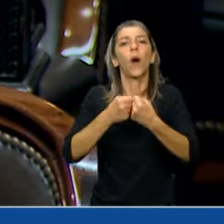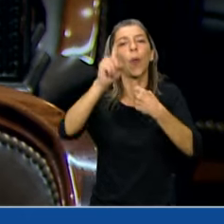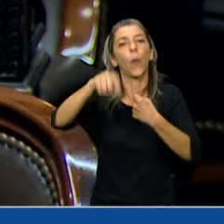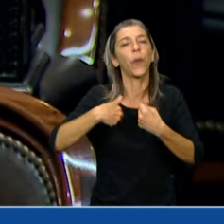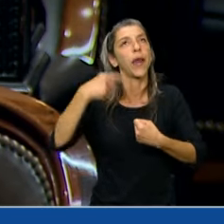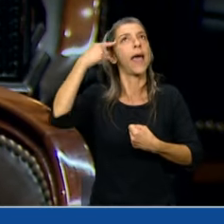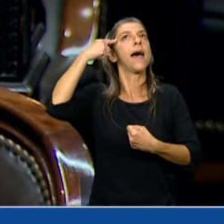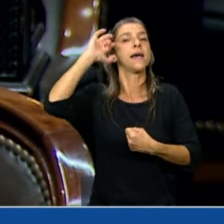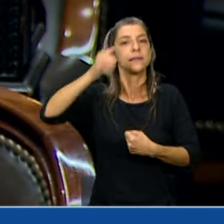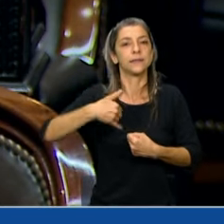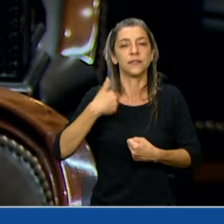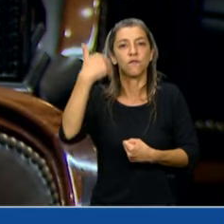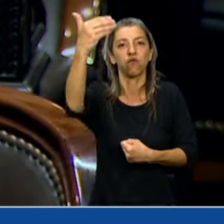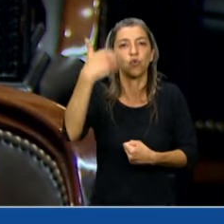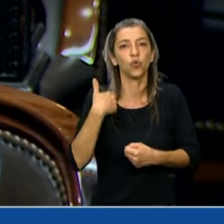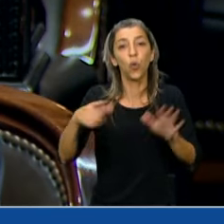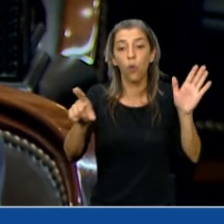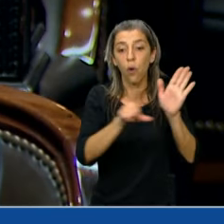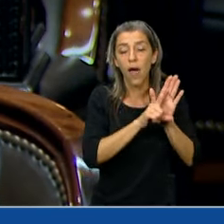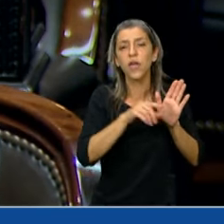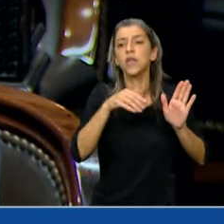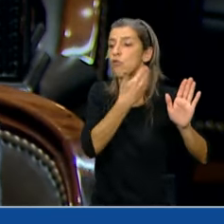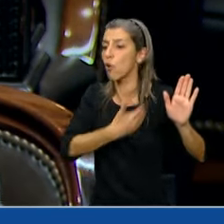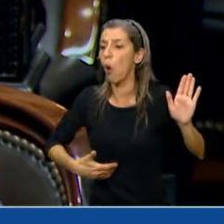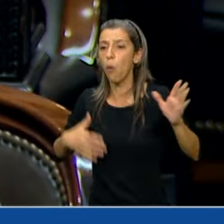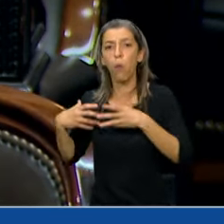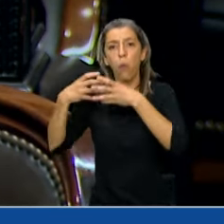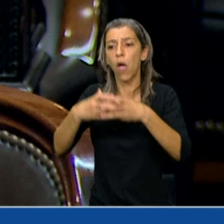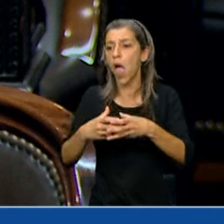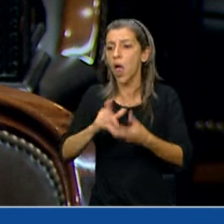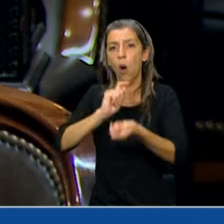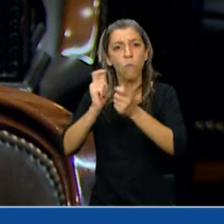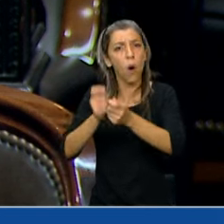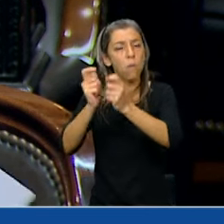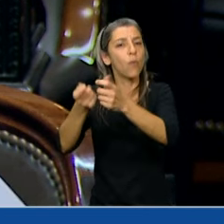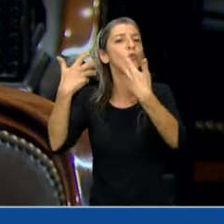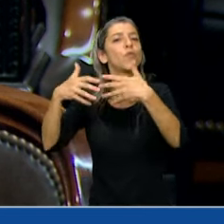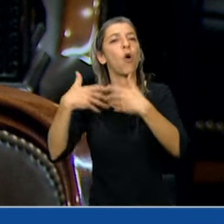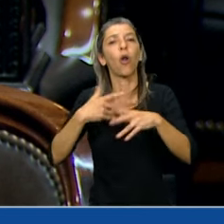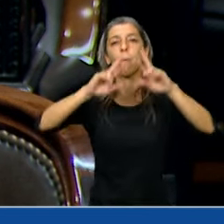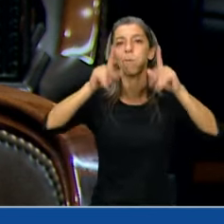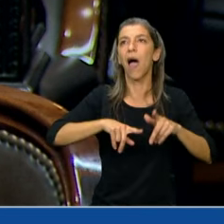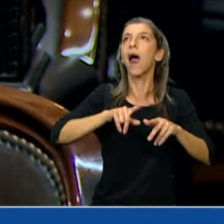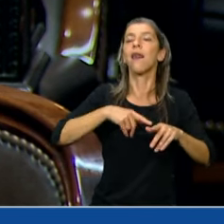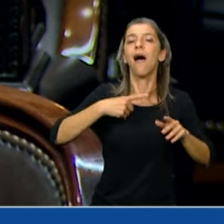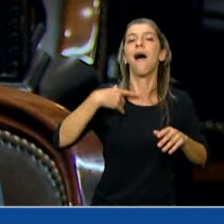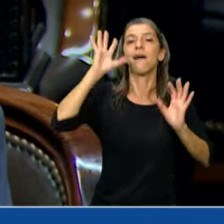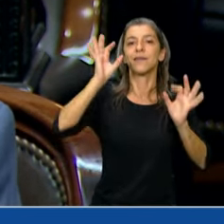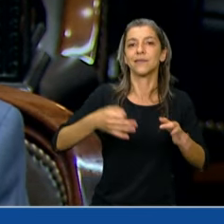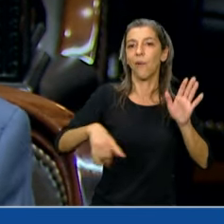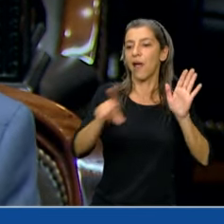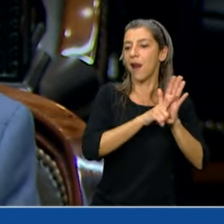pensar en una ley que trascienda los gobiernos sino que no venga otro y quiera cambiarlo y le da la seguridad